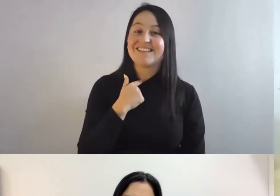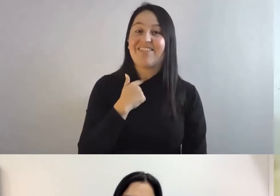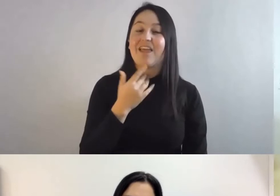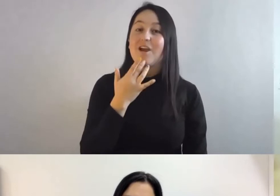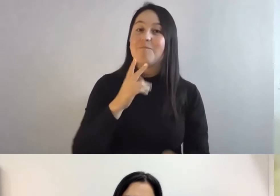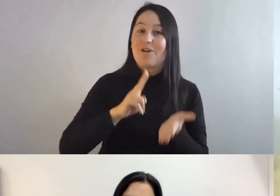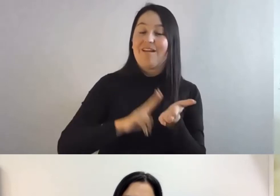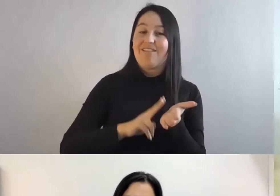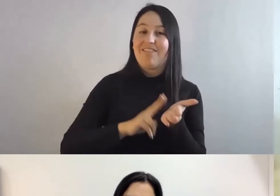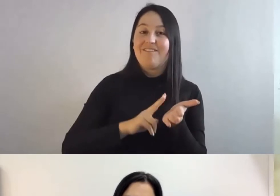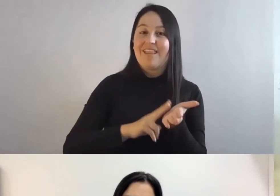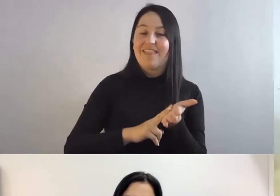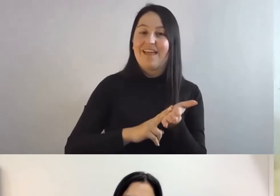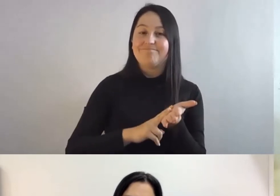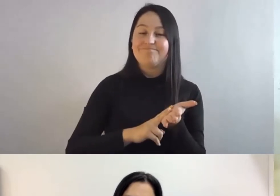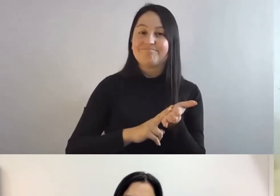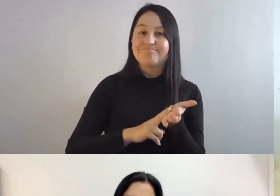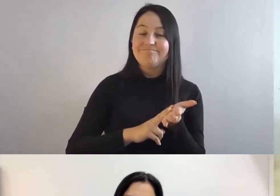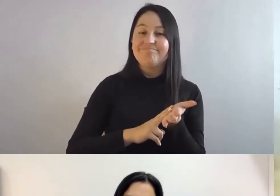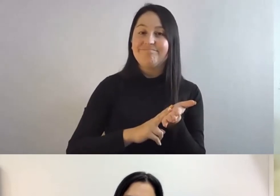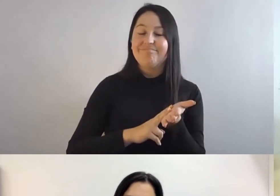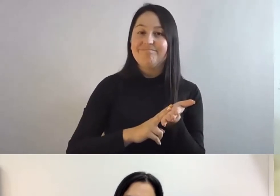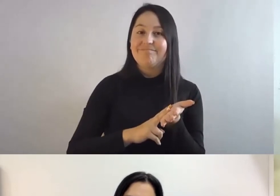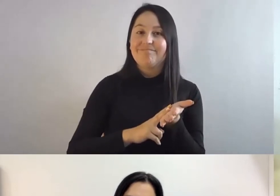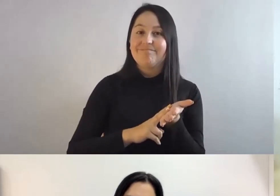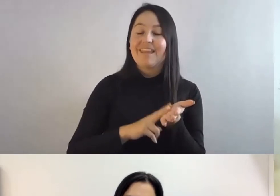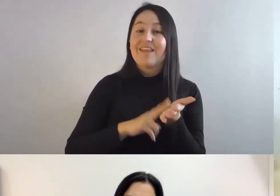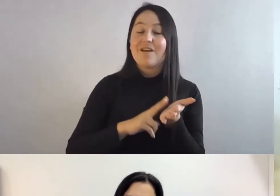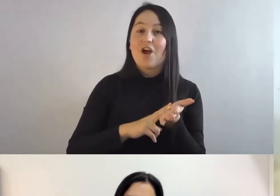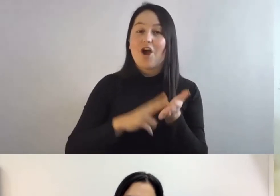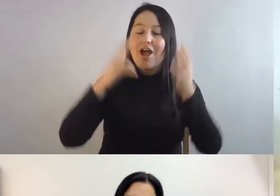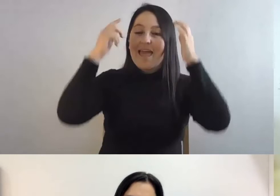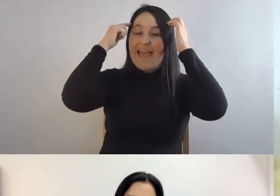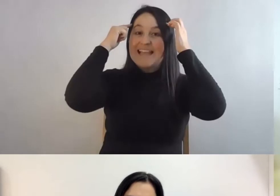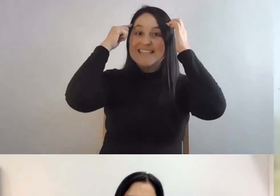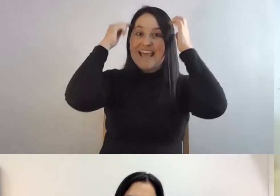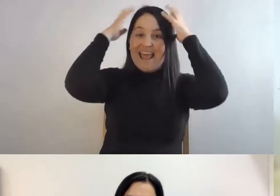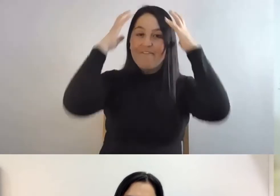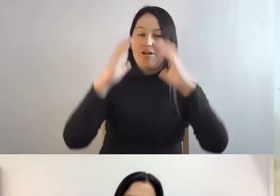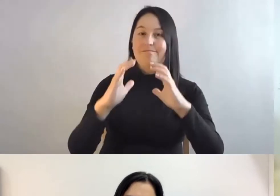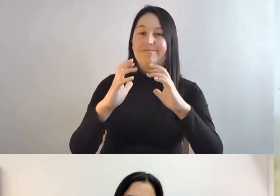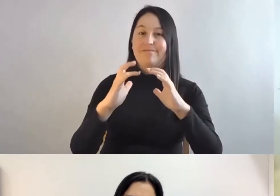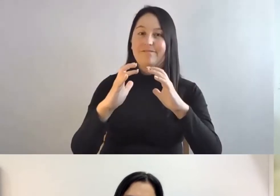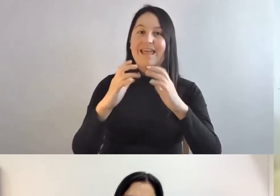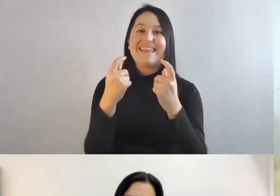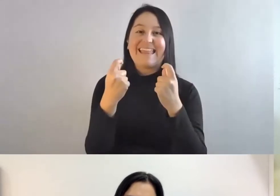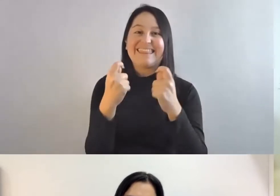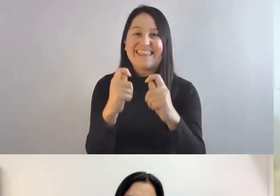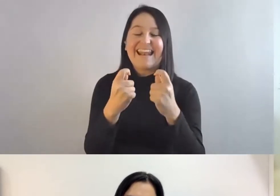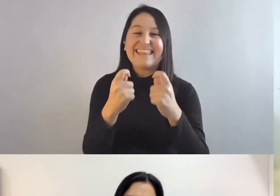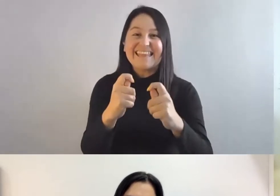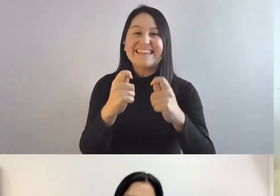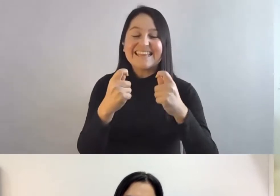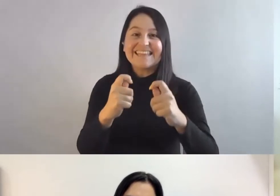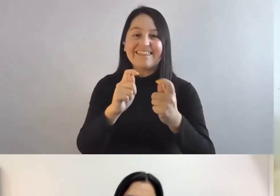una parte de nuestro cerebro tratando de decodificar en otro formato.